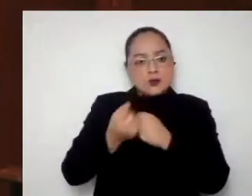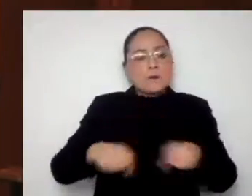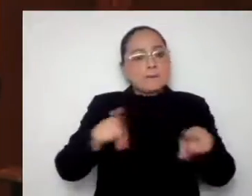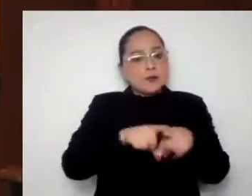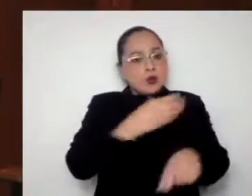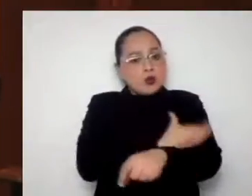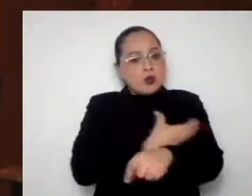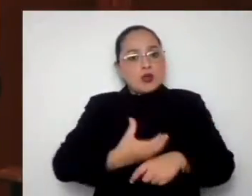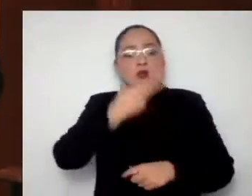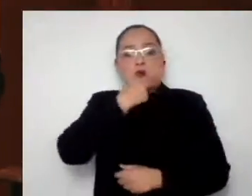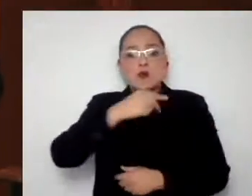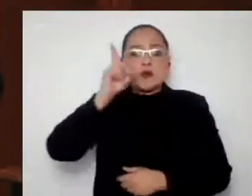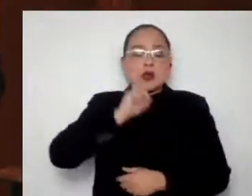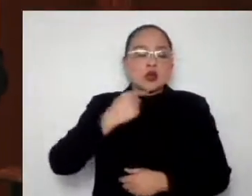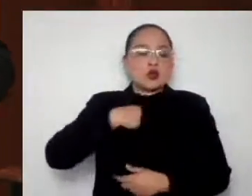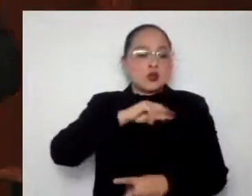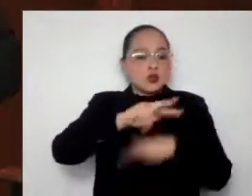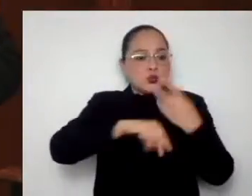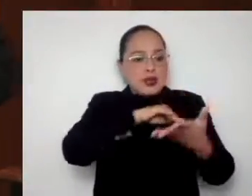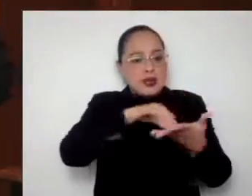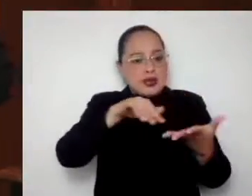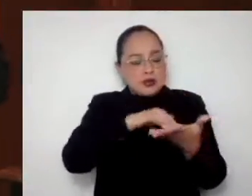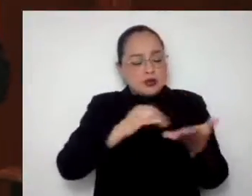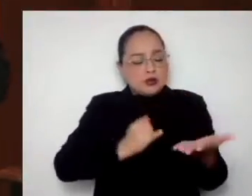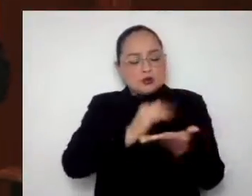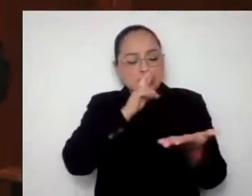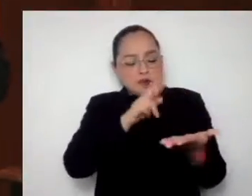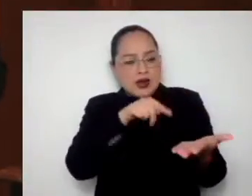daré lectura a este dictamen.